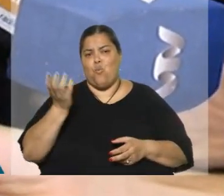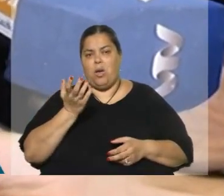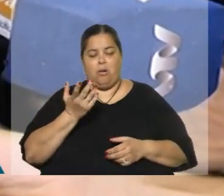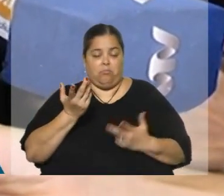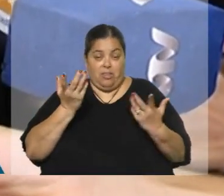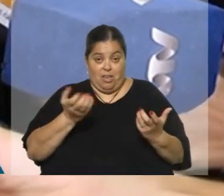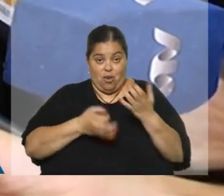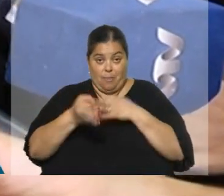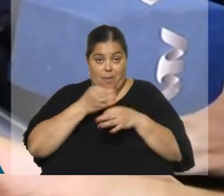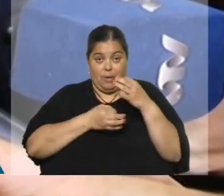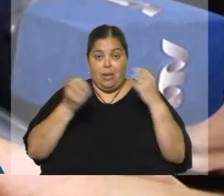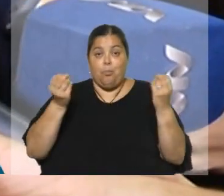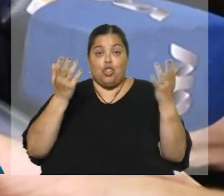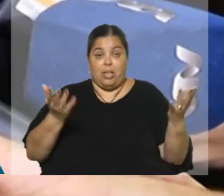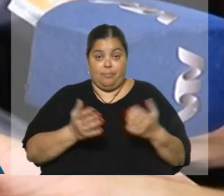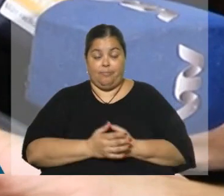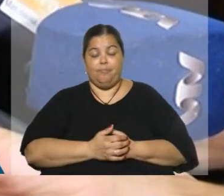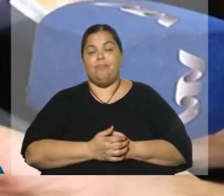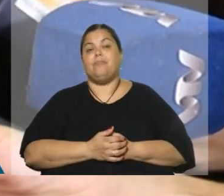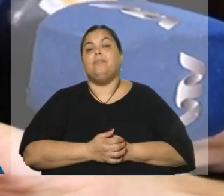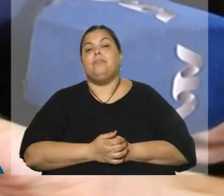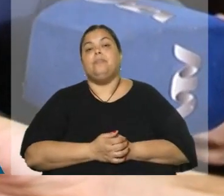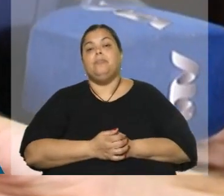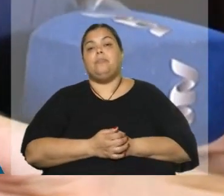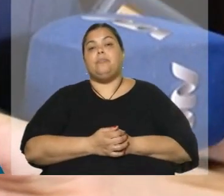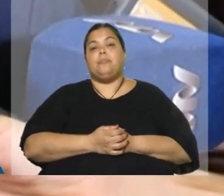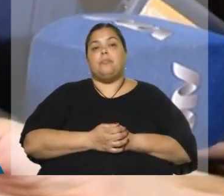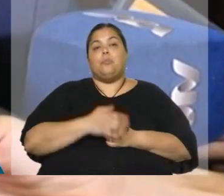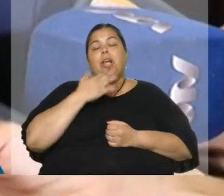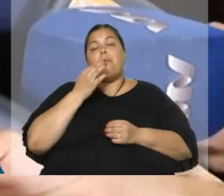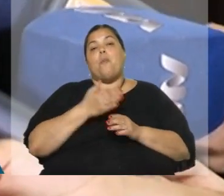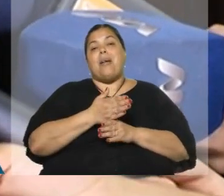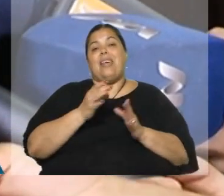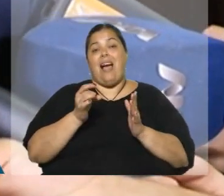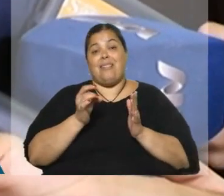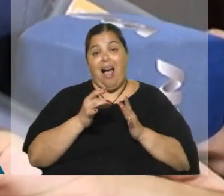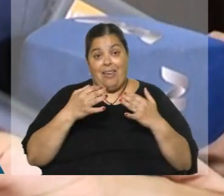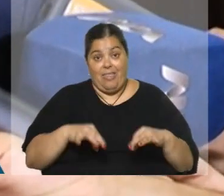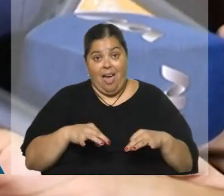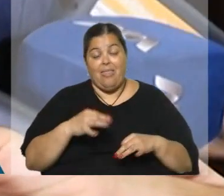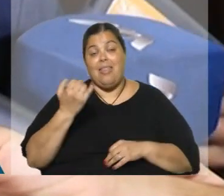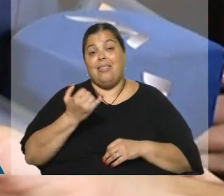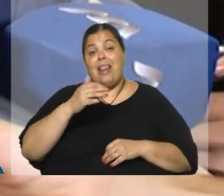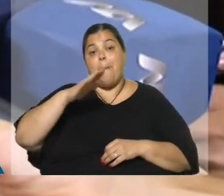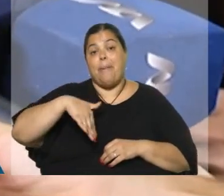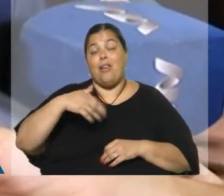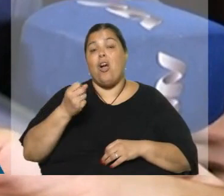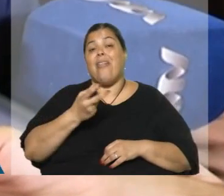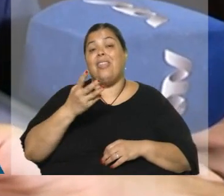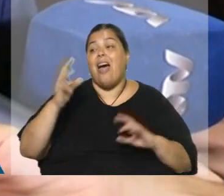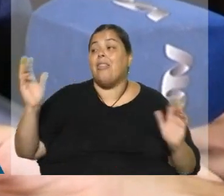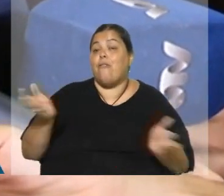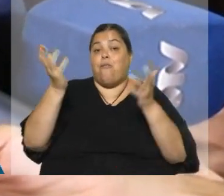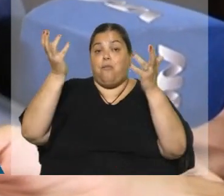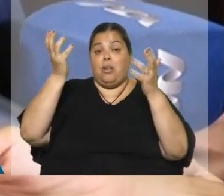explique por qué estando la madera de calidad que tiene menos volumen combustible